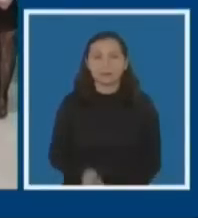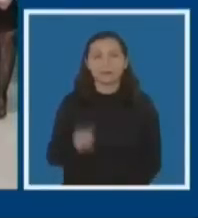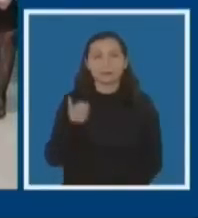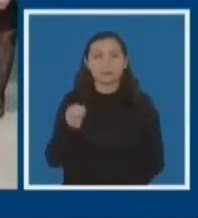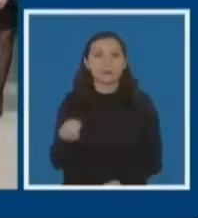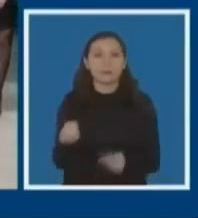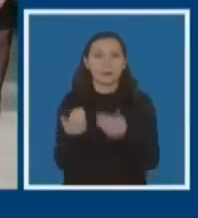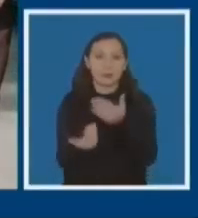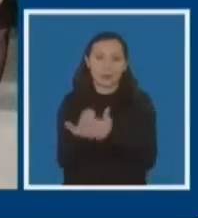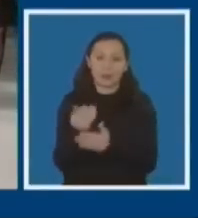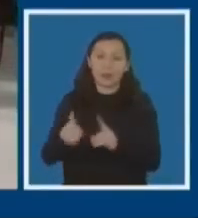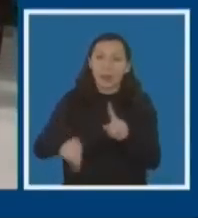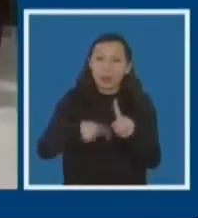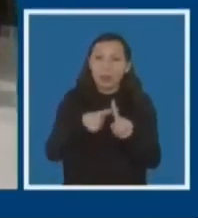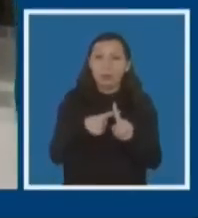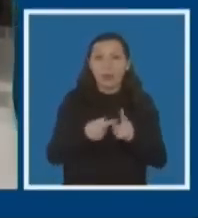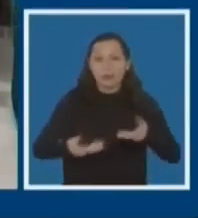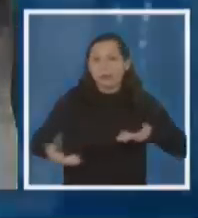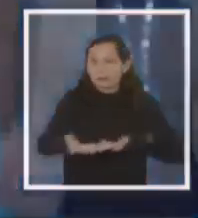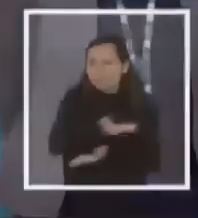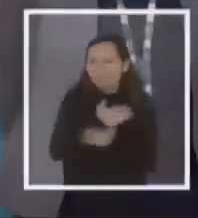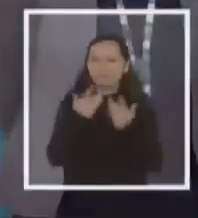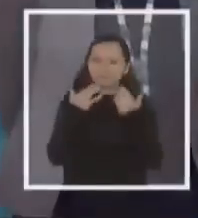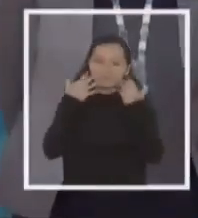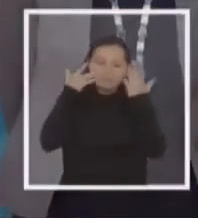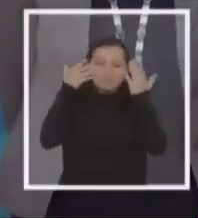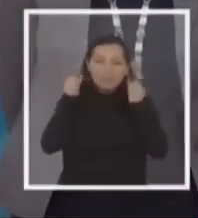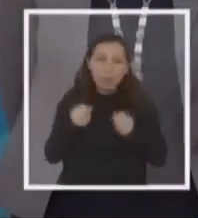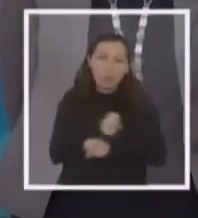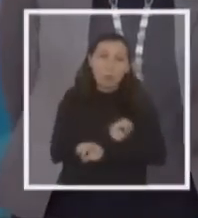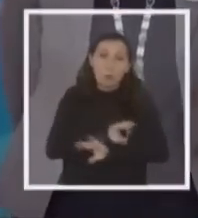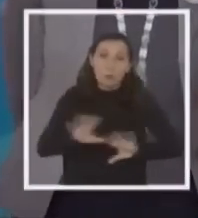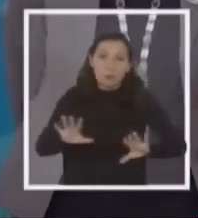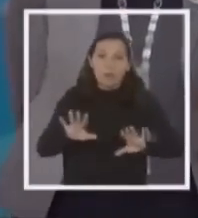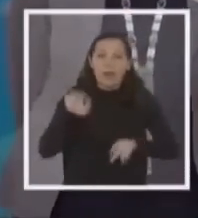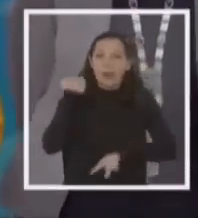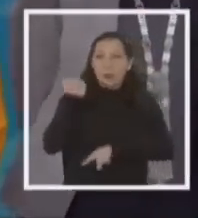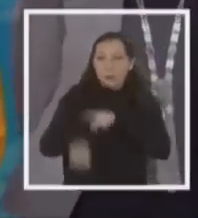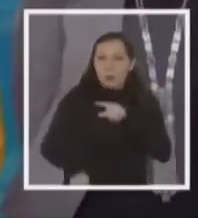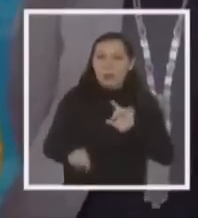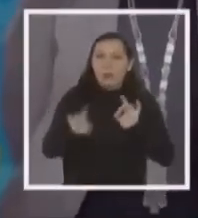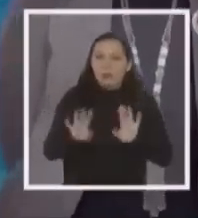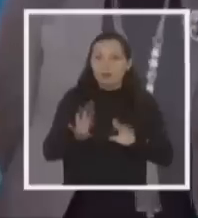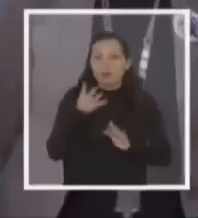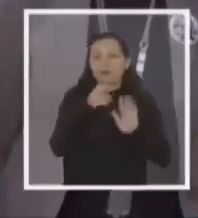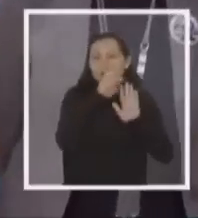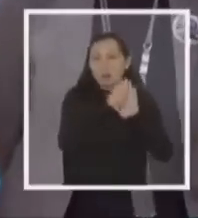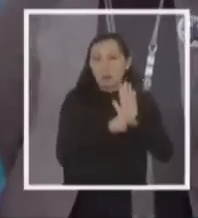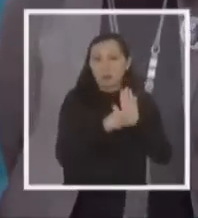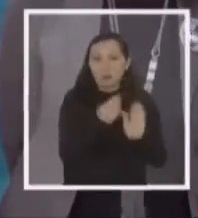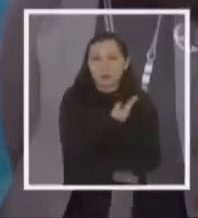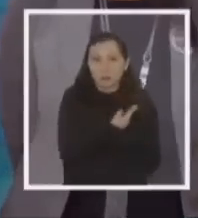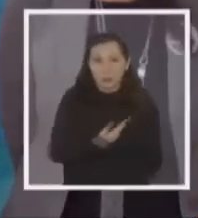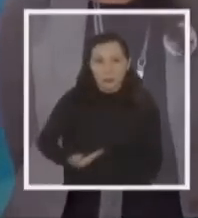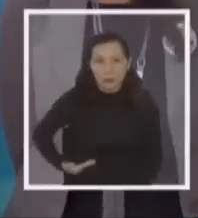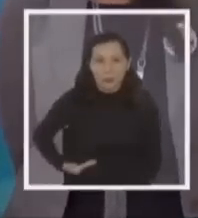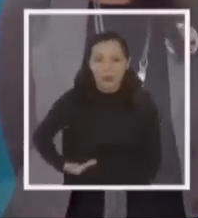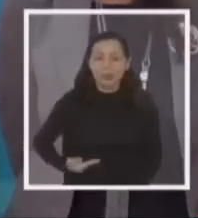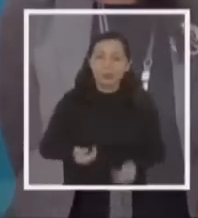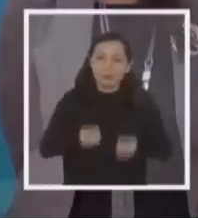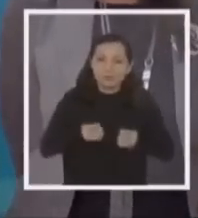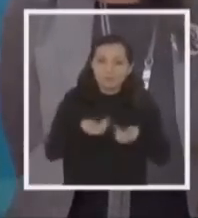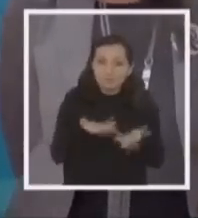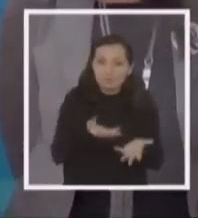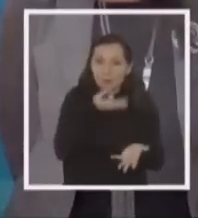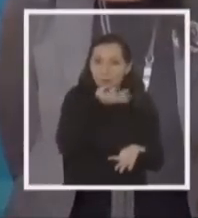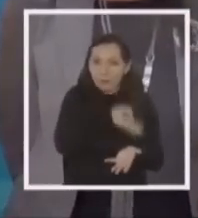Sí, muy buenos días y además de compartir la alegría de haber podido al fin aprobar este emblemático proyecto del gobierno, es